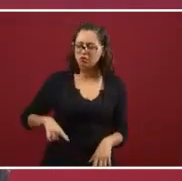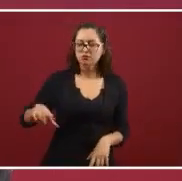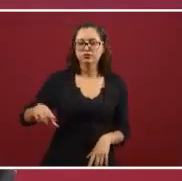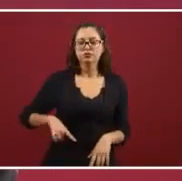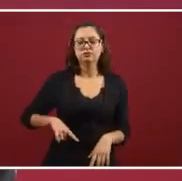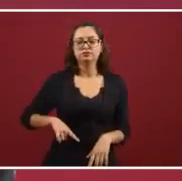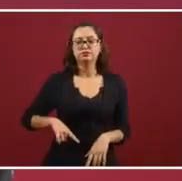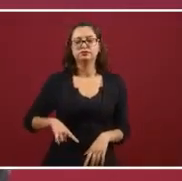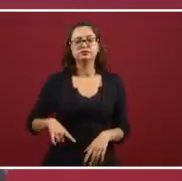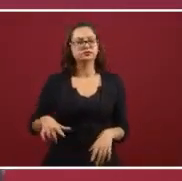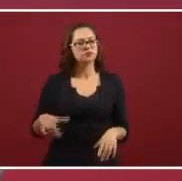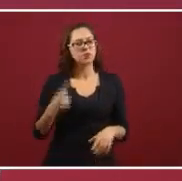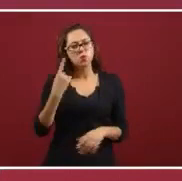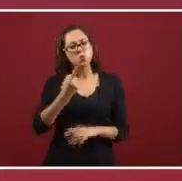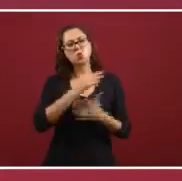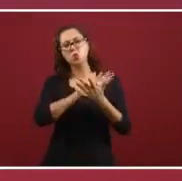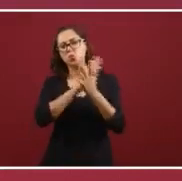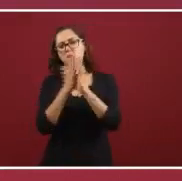el cambio?